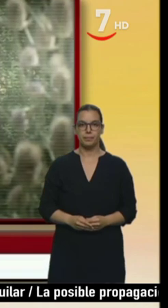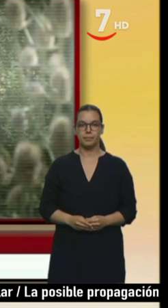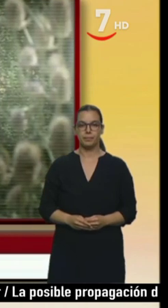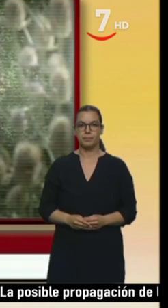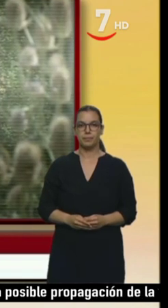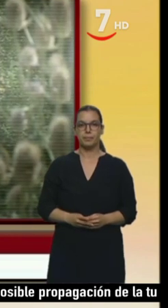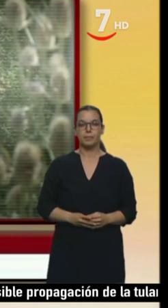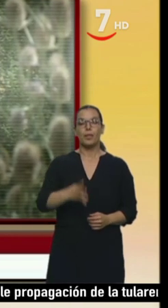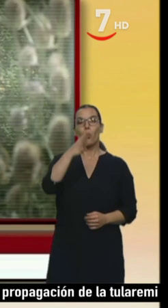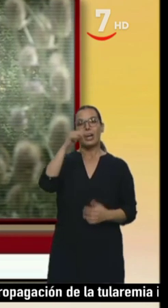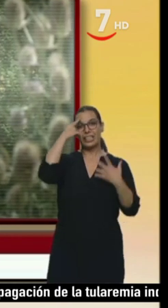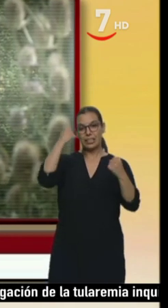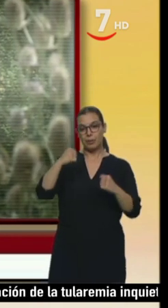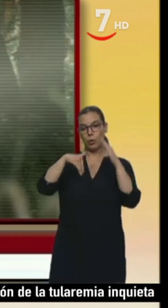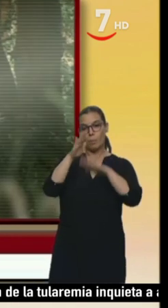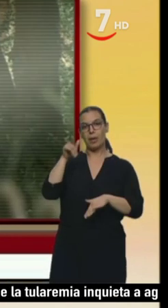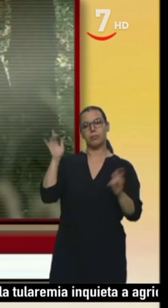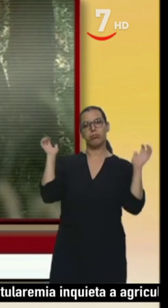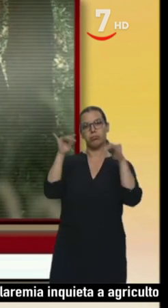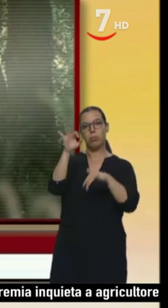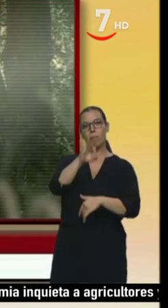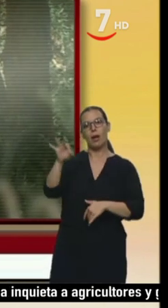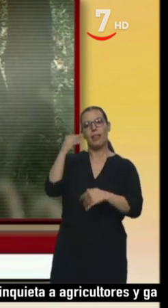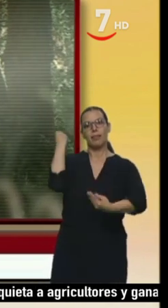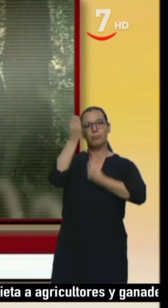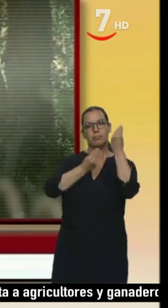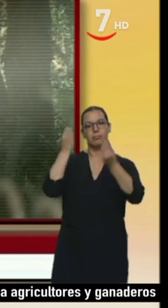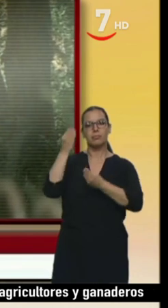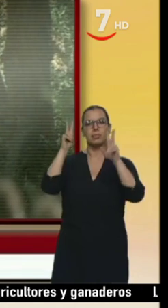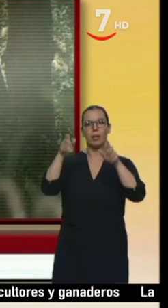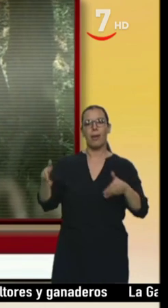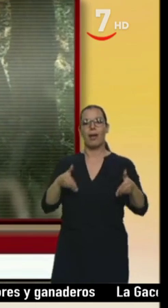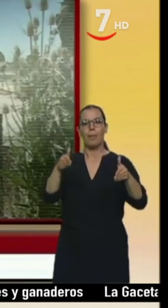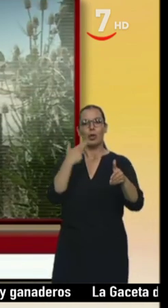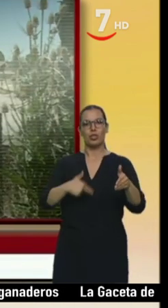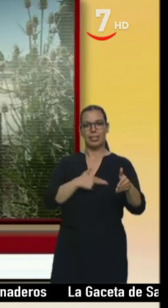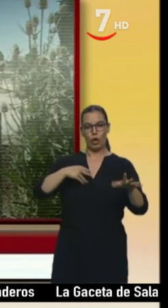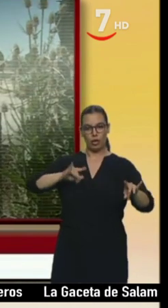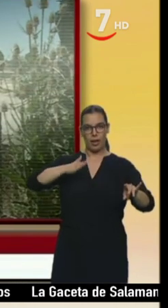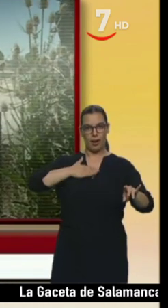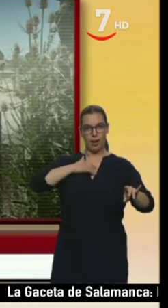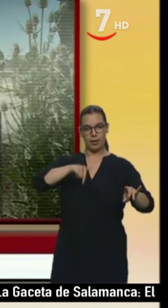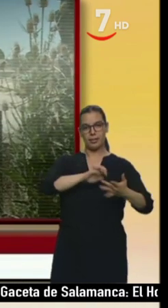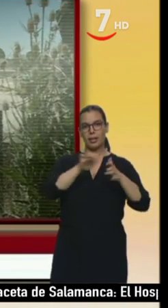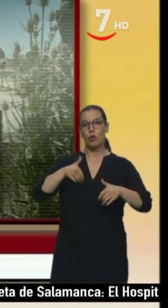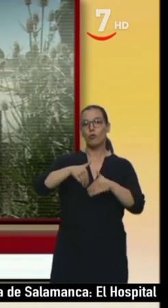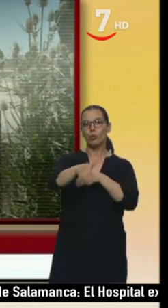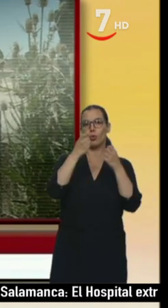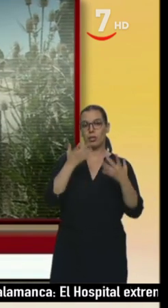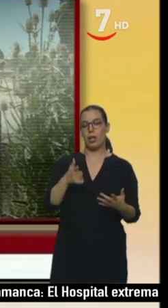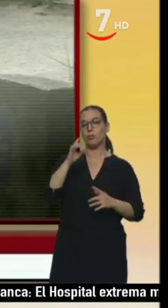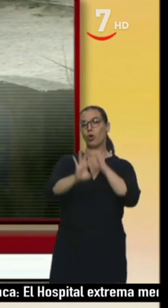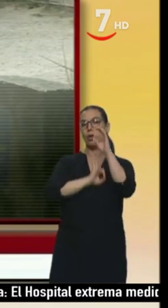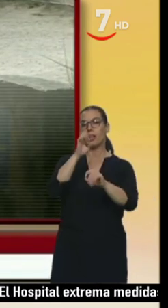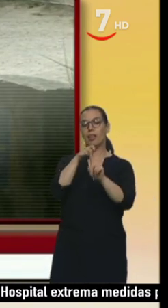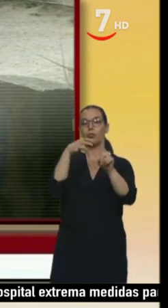Más de 40 expertos van a reflexionar en Palencia sobre el futuro del Camino de Santiago en Castilla y León. El foro está organizado por la Fundación Santa